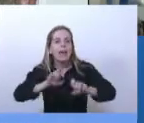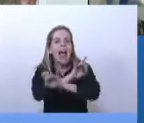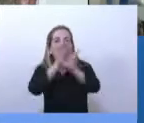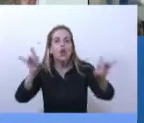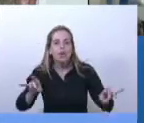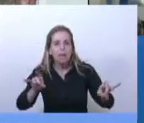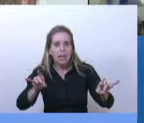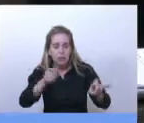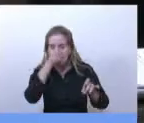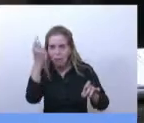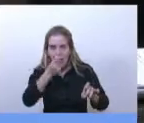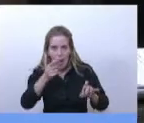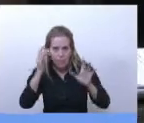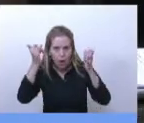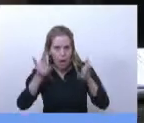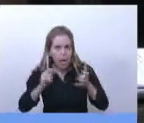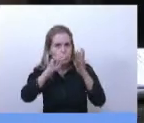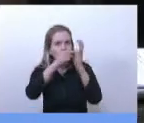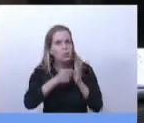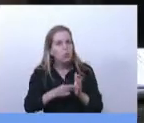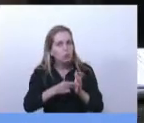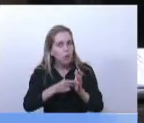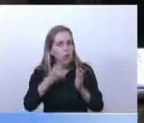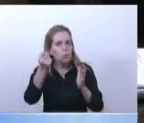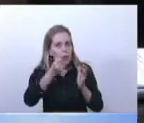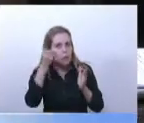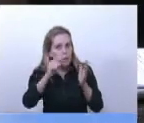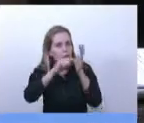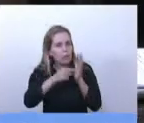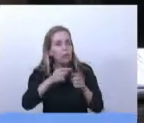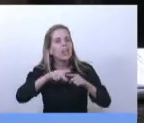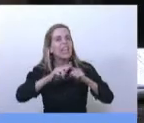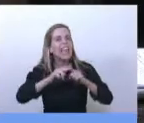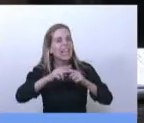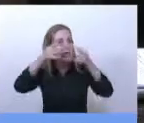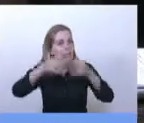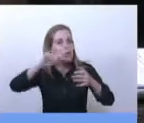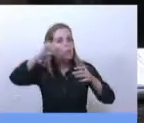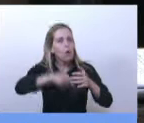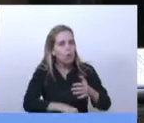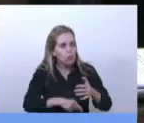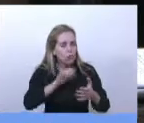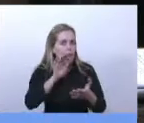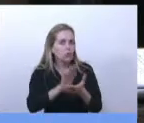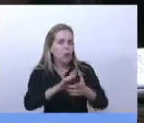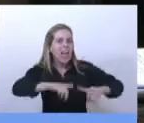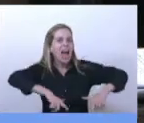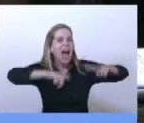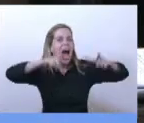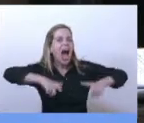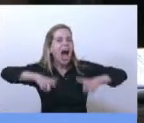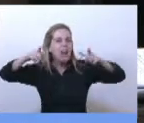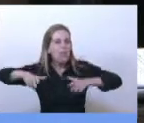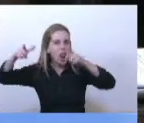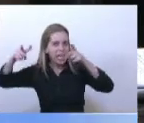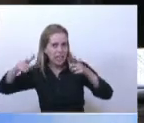hay una serie de consideraciones de la fundación muy ricas muy técnicas muy profundas sobre el tema de cuencas forestales y lo que podríamos haber hecho